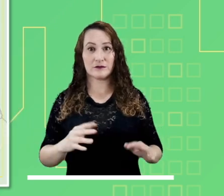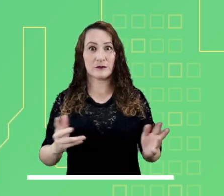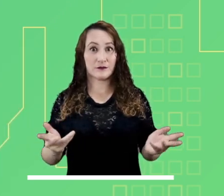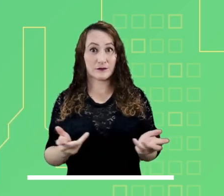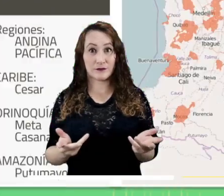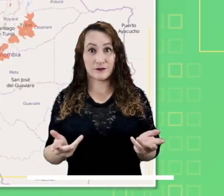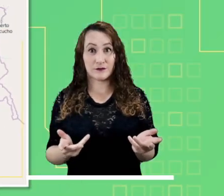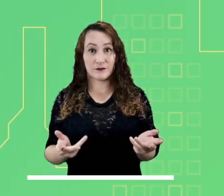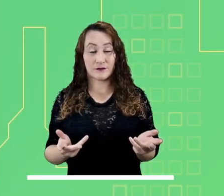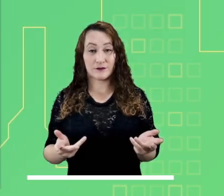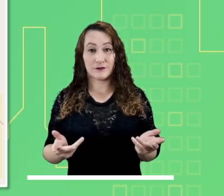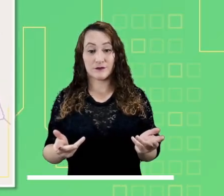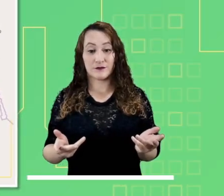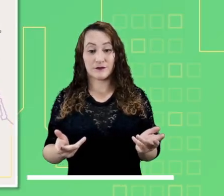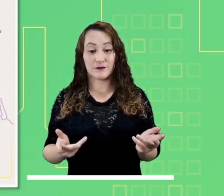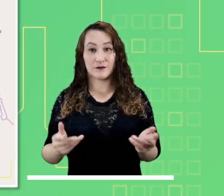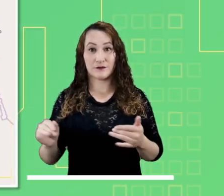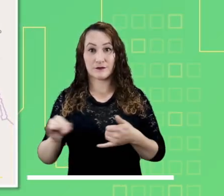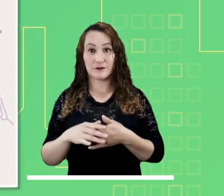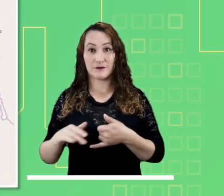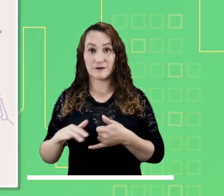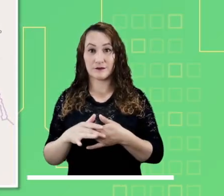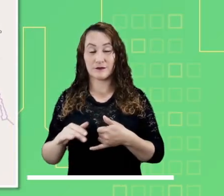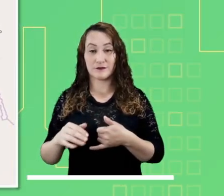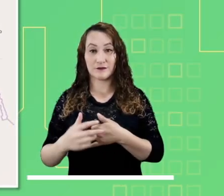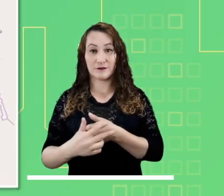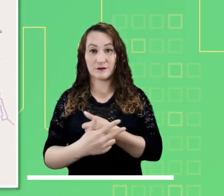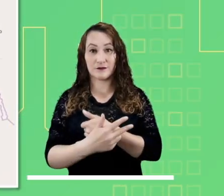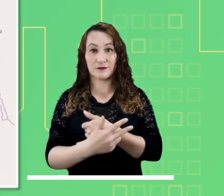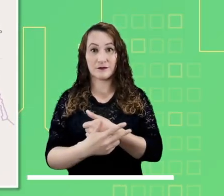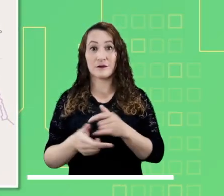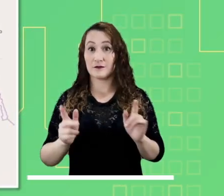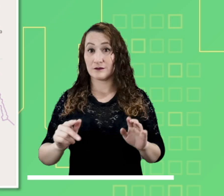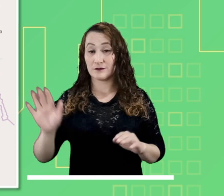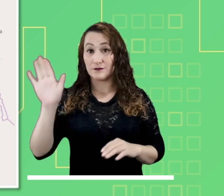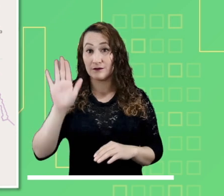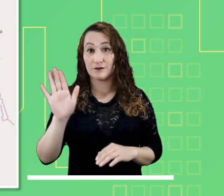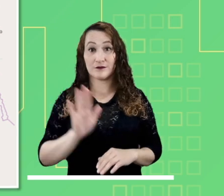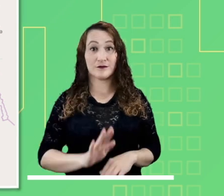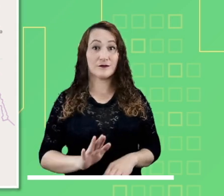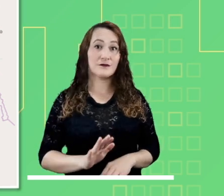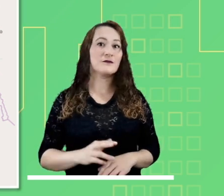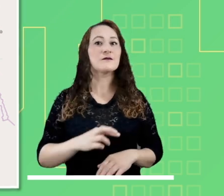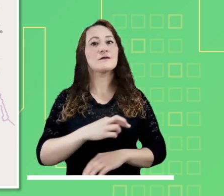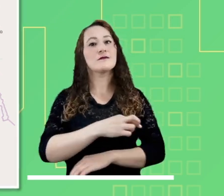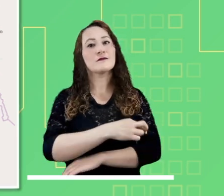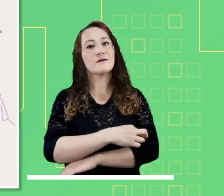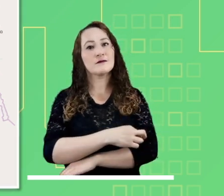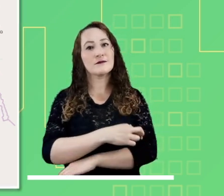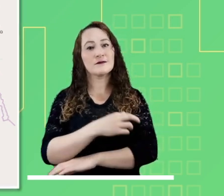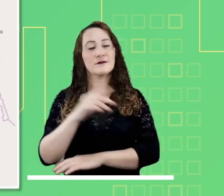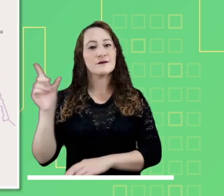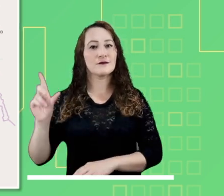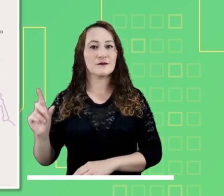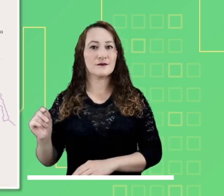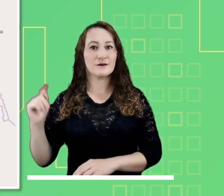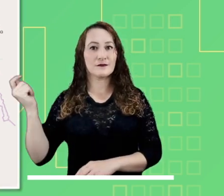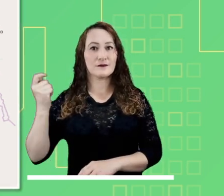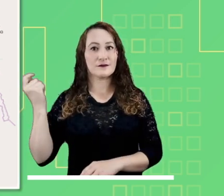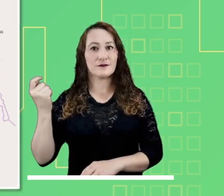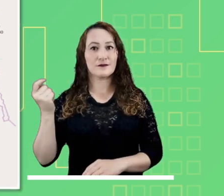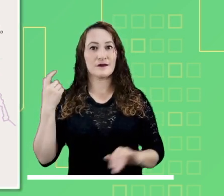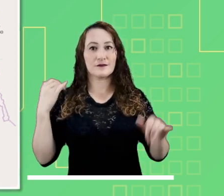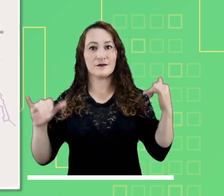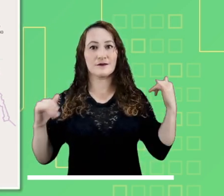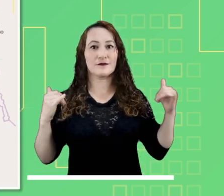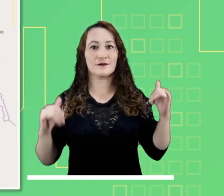Alerta naranja por probabilidad de deslizamientos de tierra en zonas inestables de las regiones Pacífica y Andina, así como en los departamentos